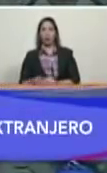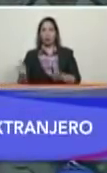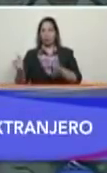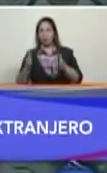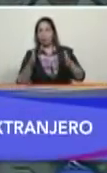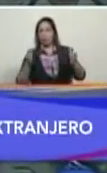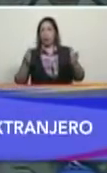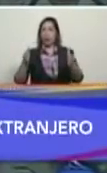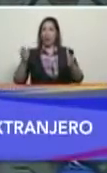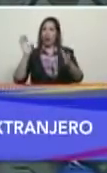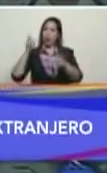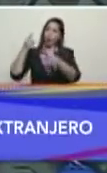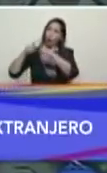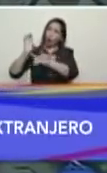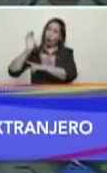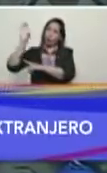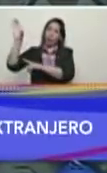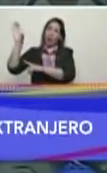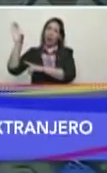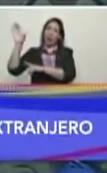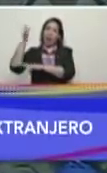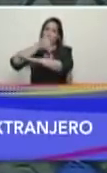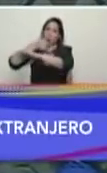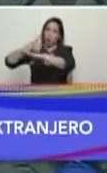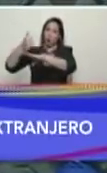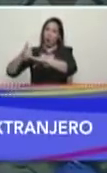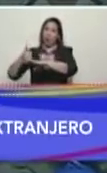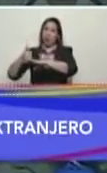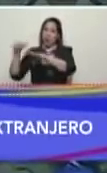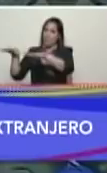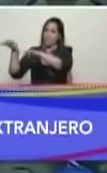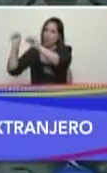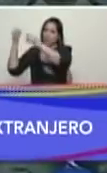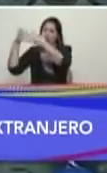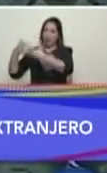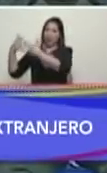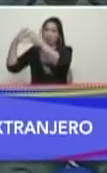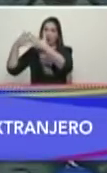extranjera, a la causa oligarca, a la causa imperialista,